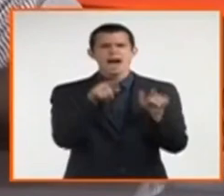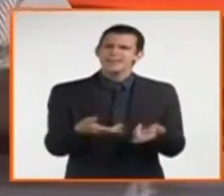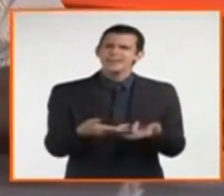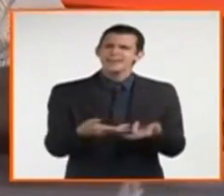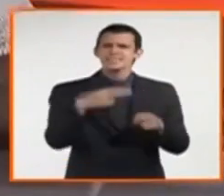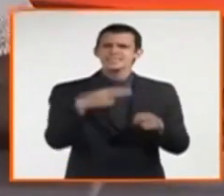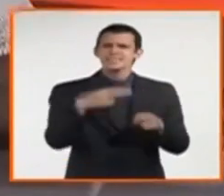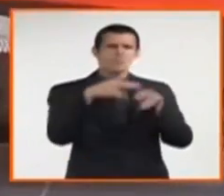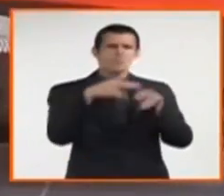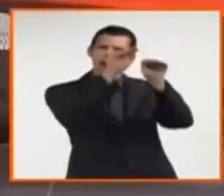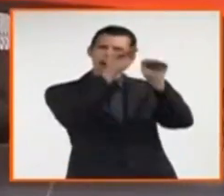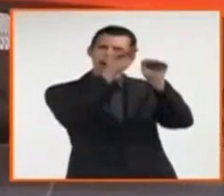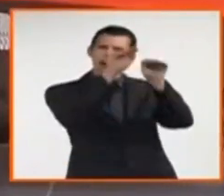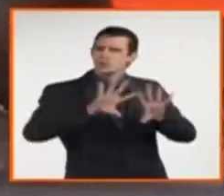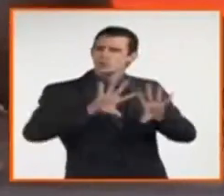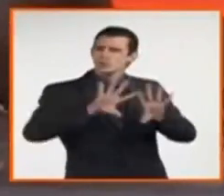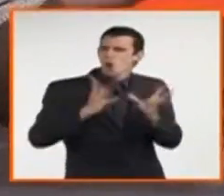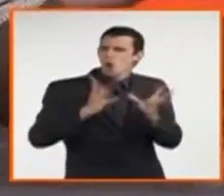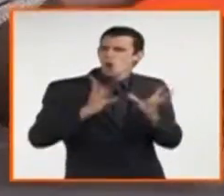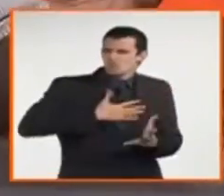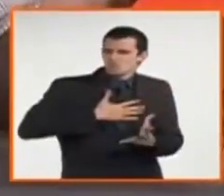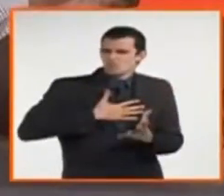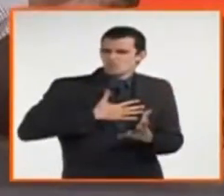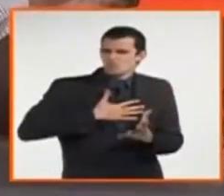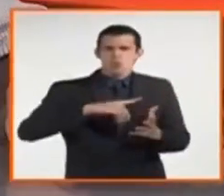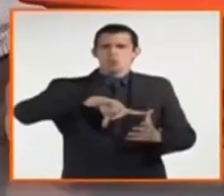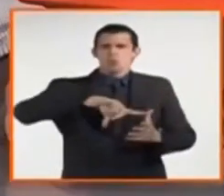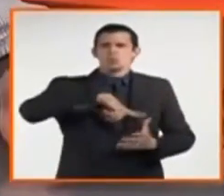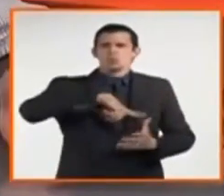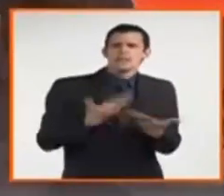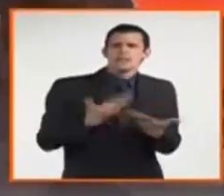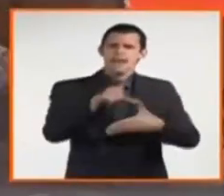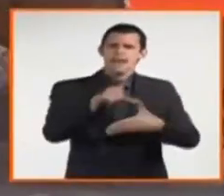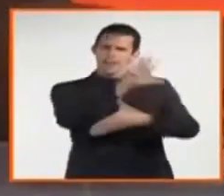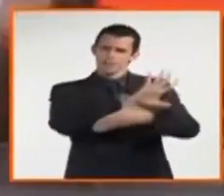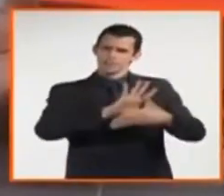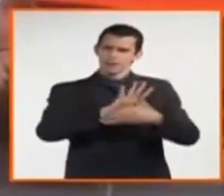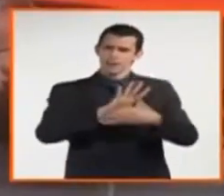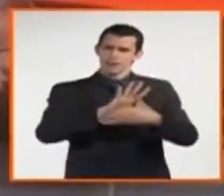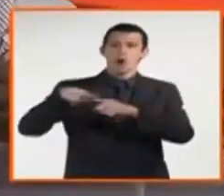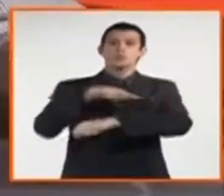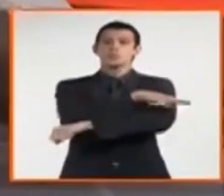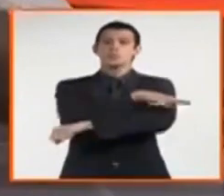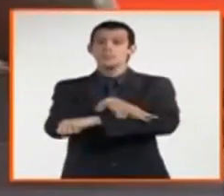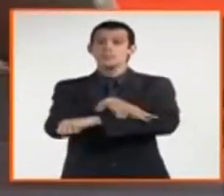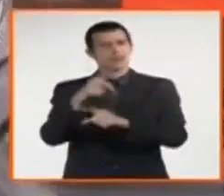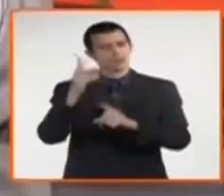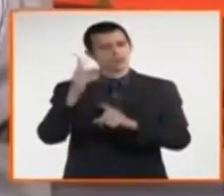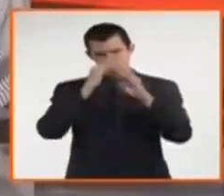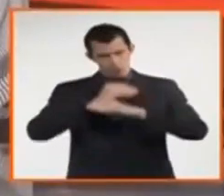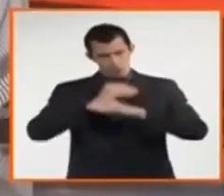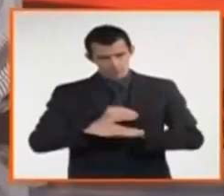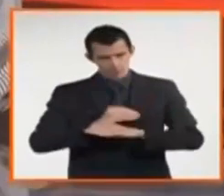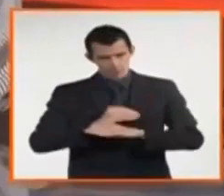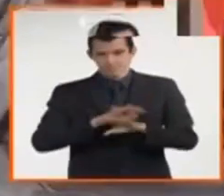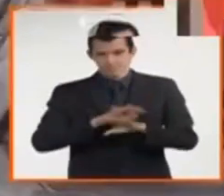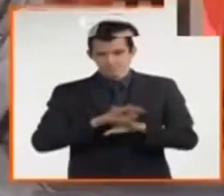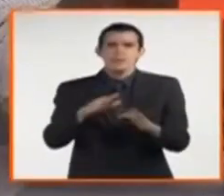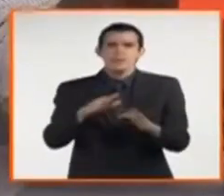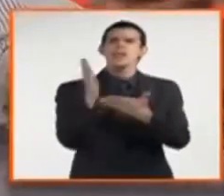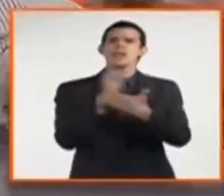todo quiere decir que si podemos tener el cine se enseña el cine el mejor cine